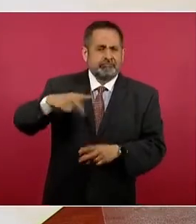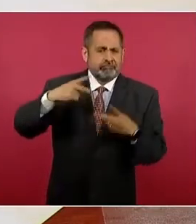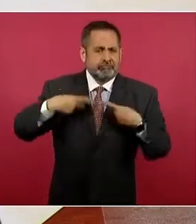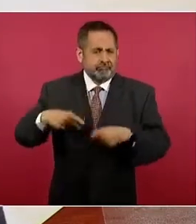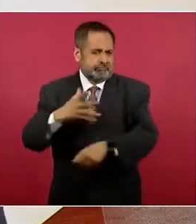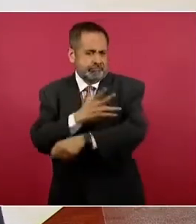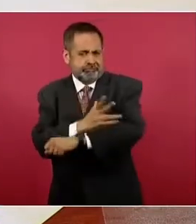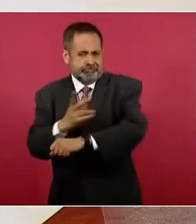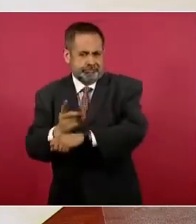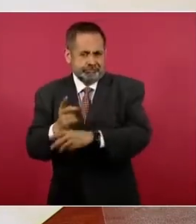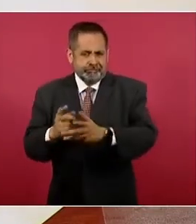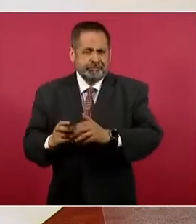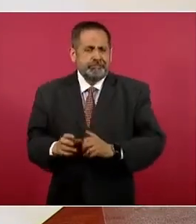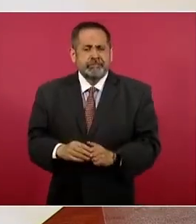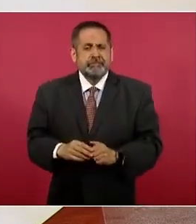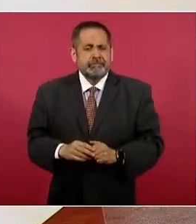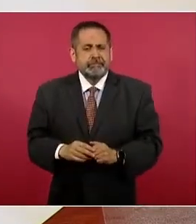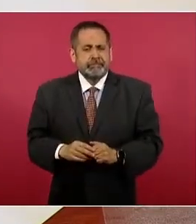Es